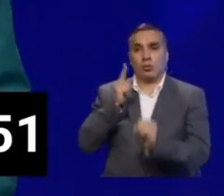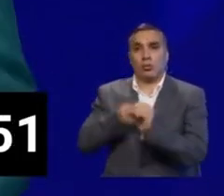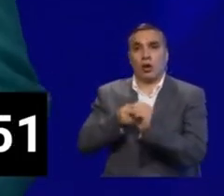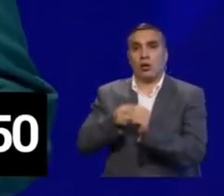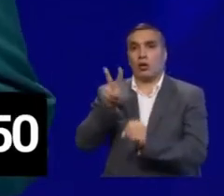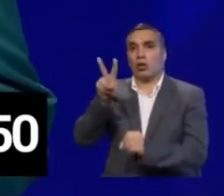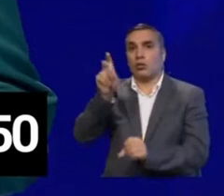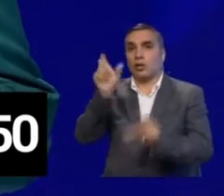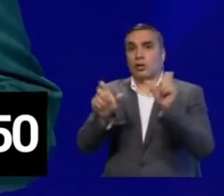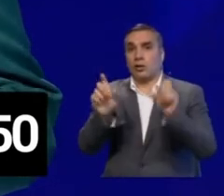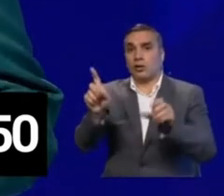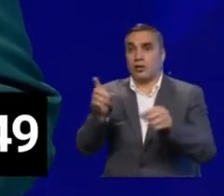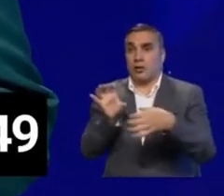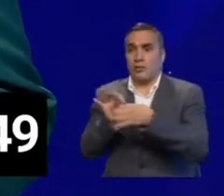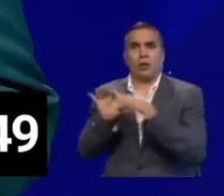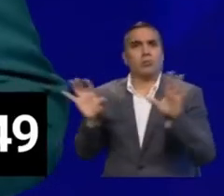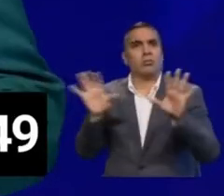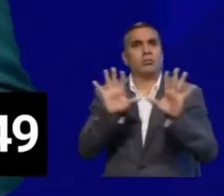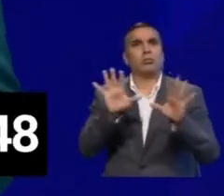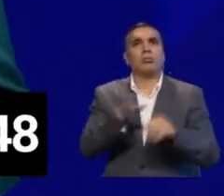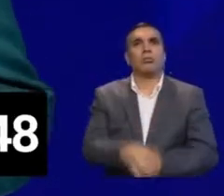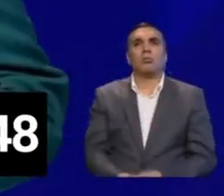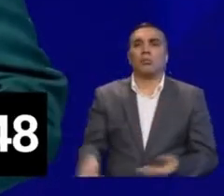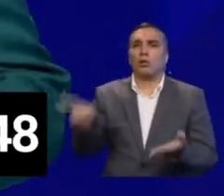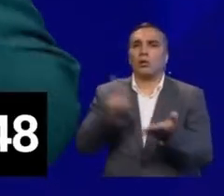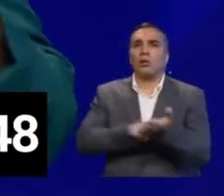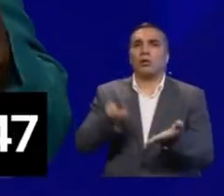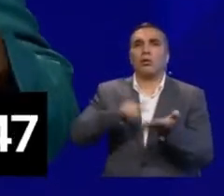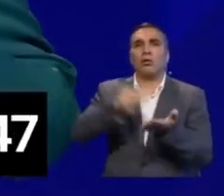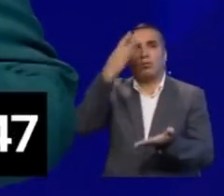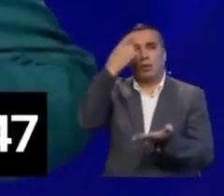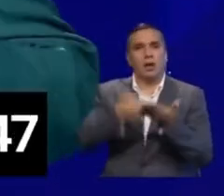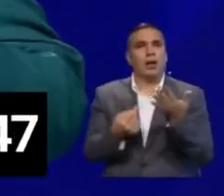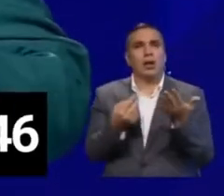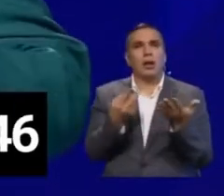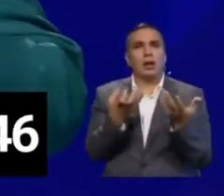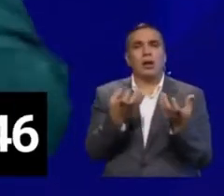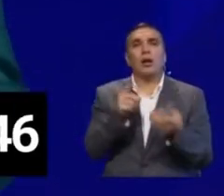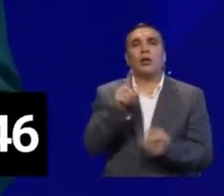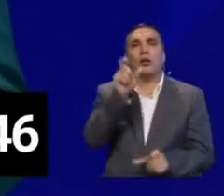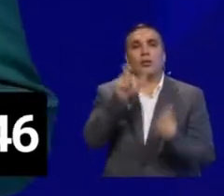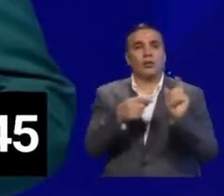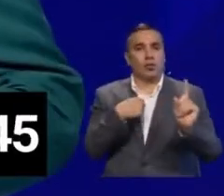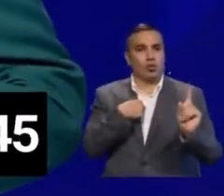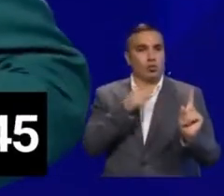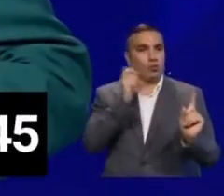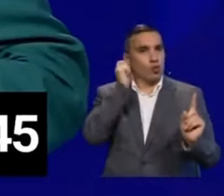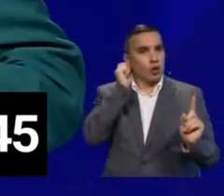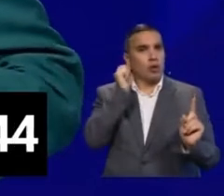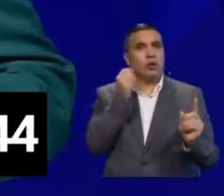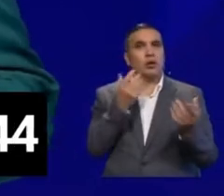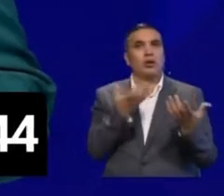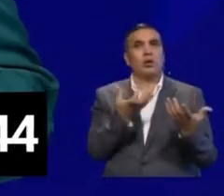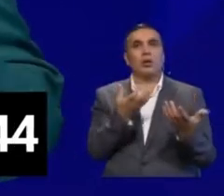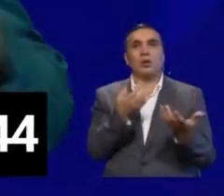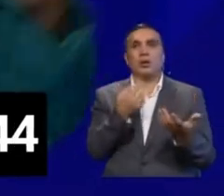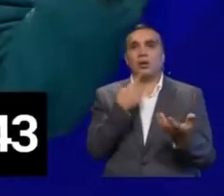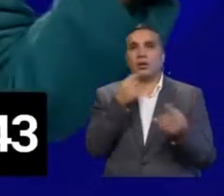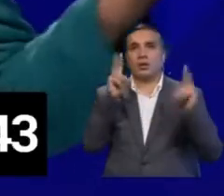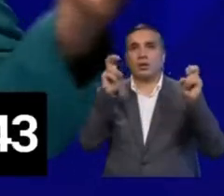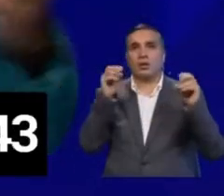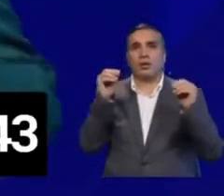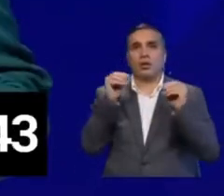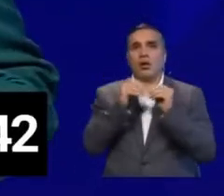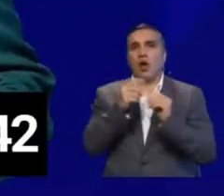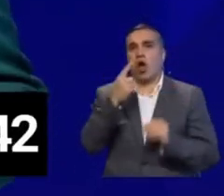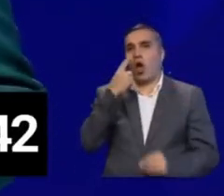personajes. Me parece que la insistencia radica en que quieren creer que una persona, una mujer, requiere una figura